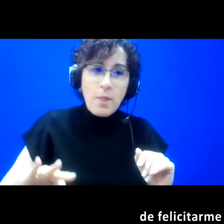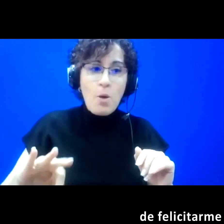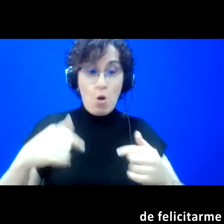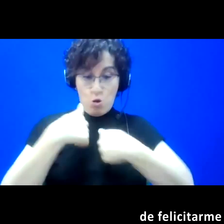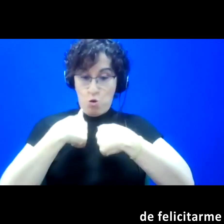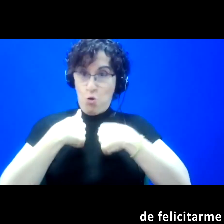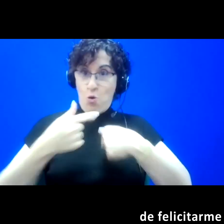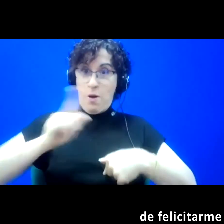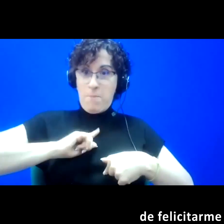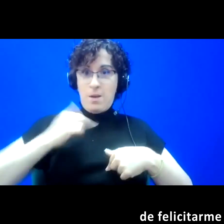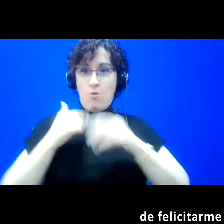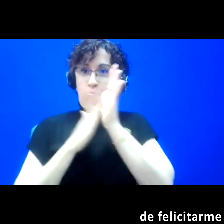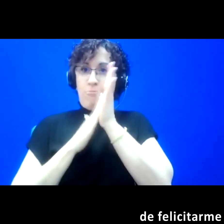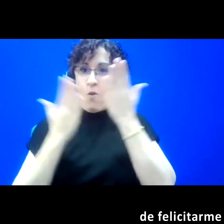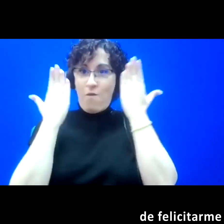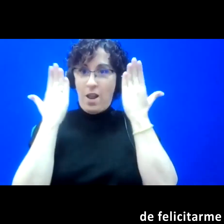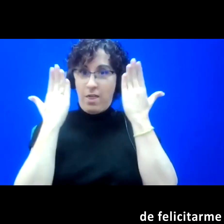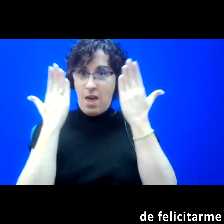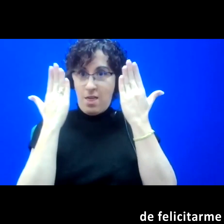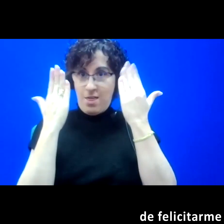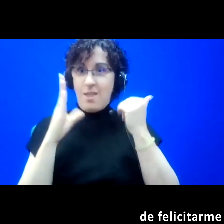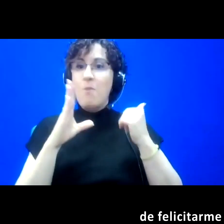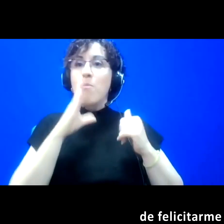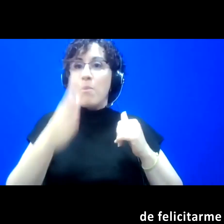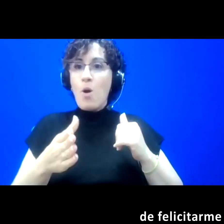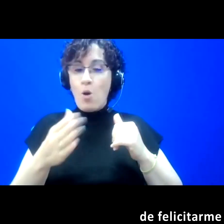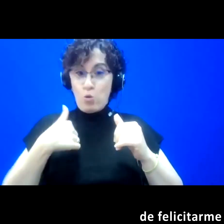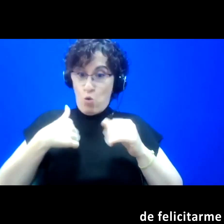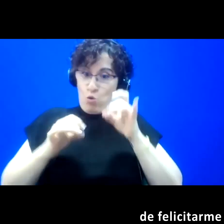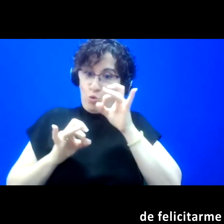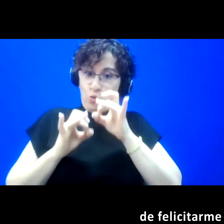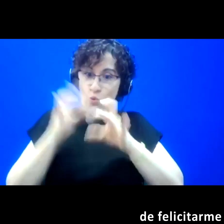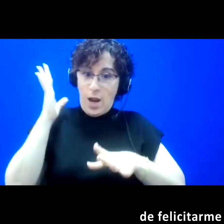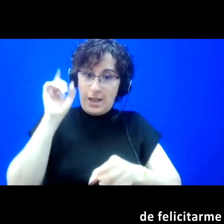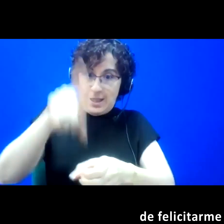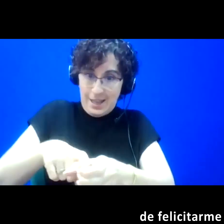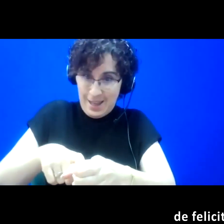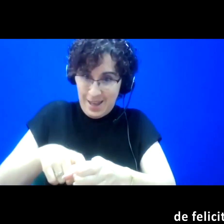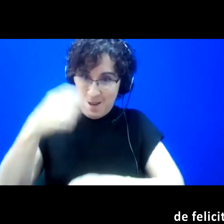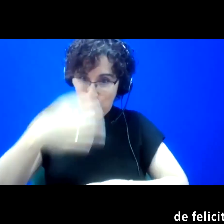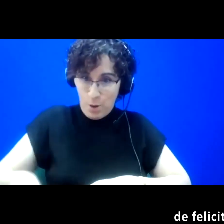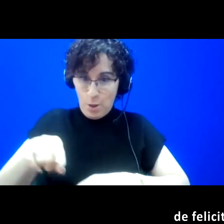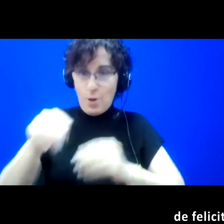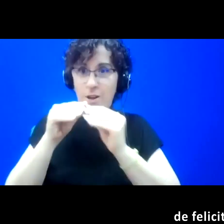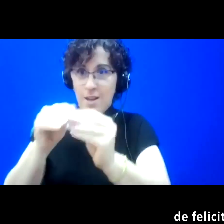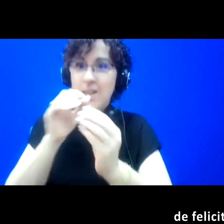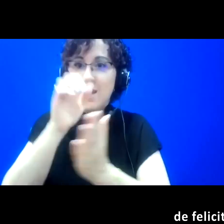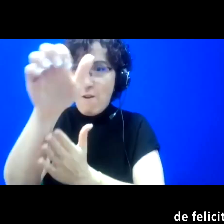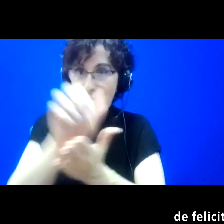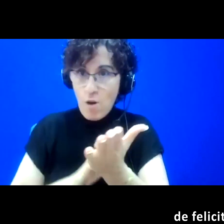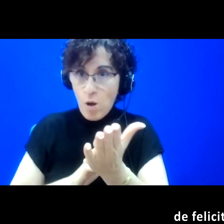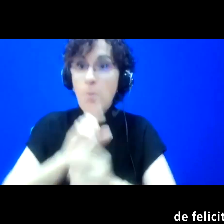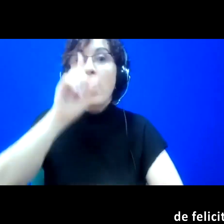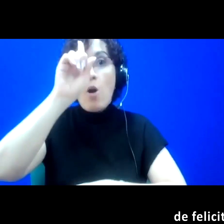felicitarme por esta fortuna de participar y también de felicitar